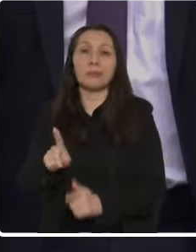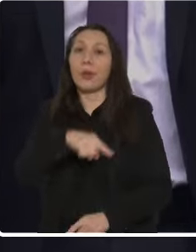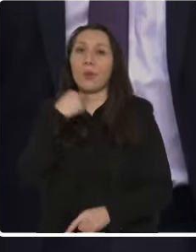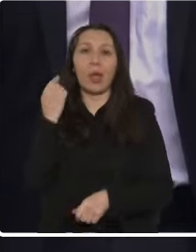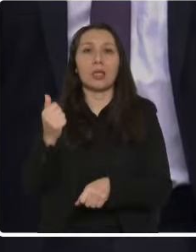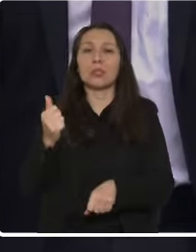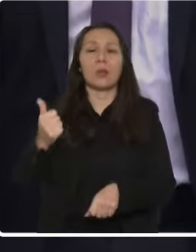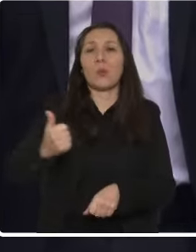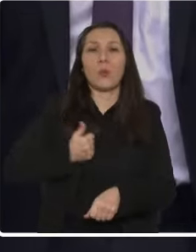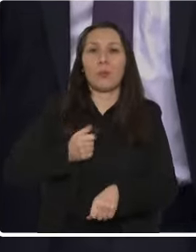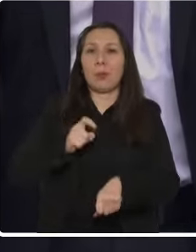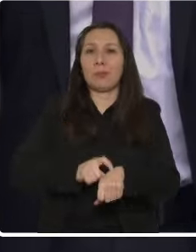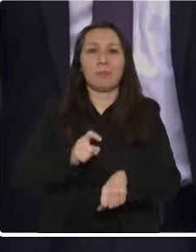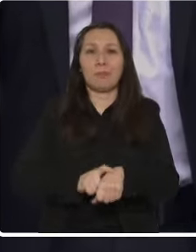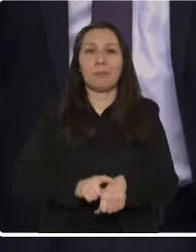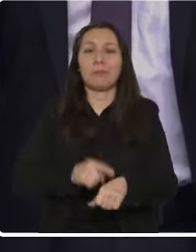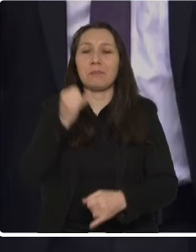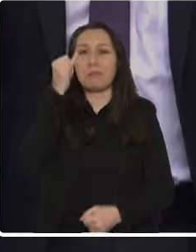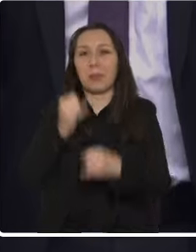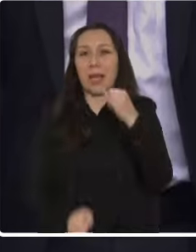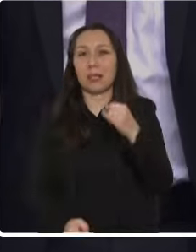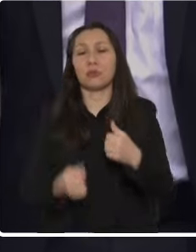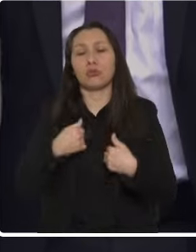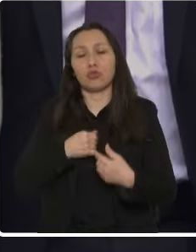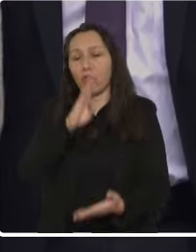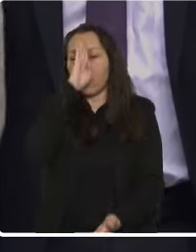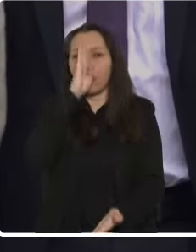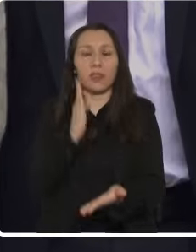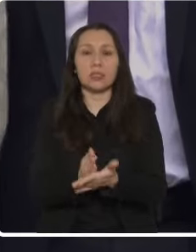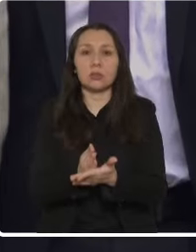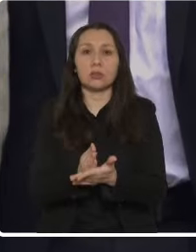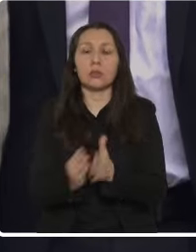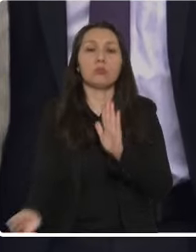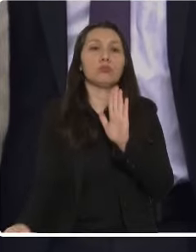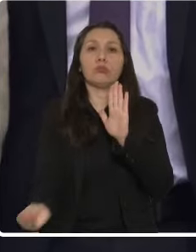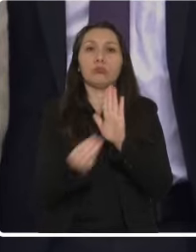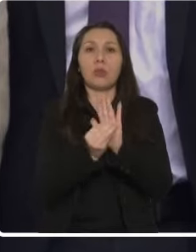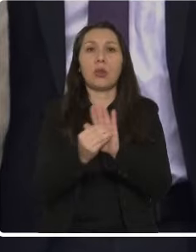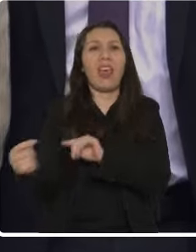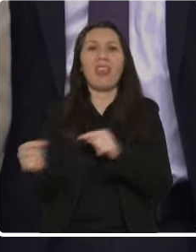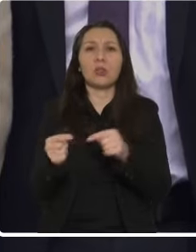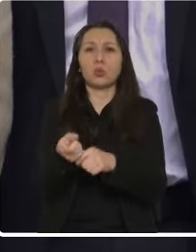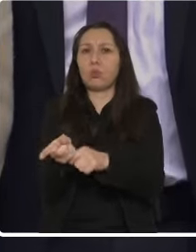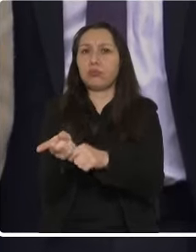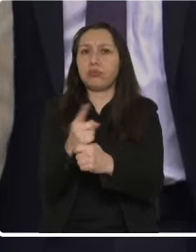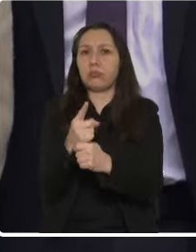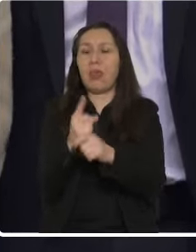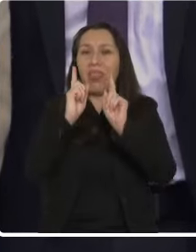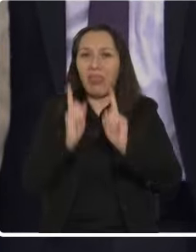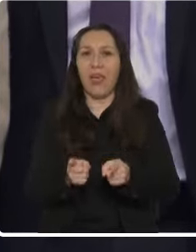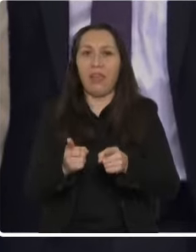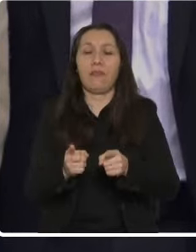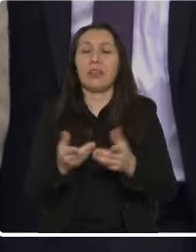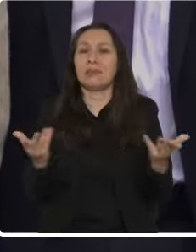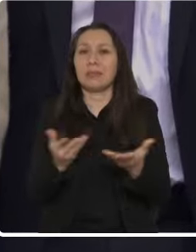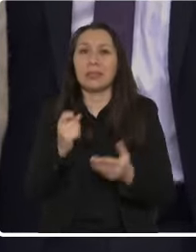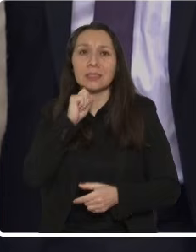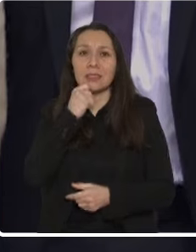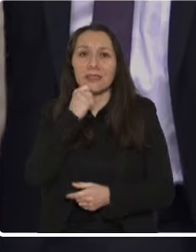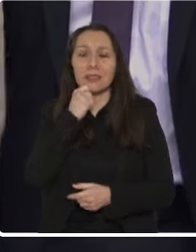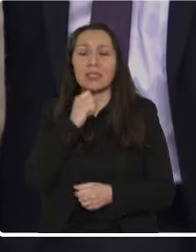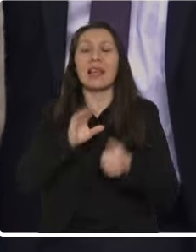alcanzaríamos a cumplir con ese plazo. Por eso he decidido ponerles discusión inmediata, lo que